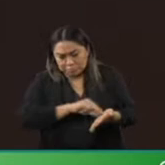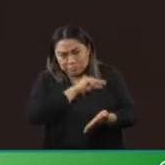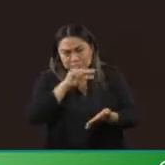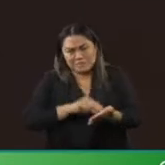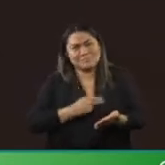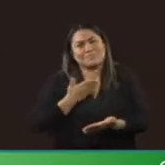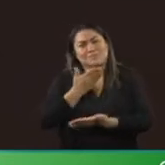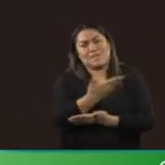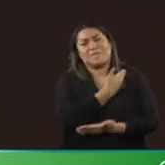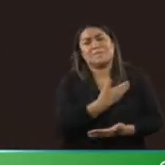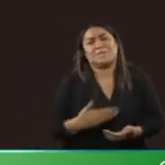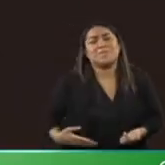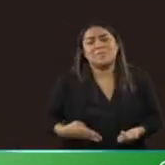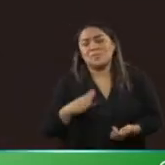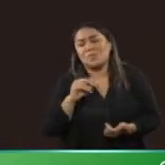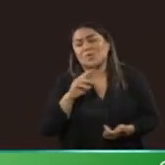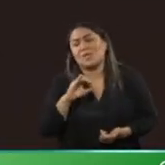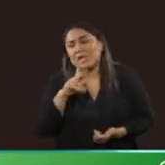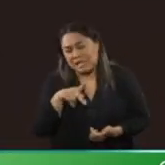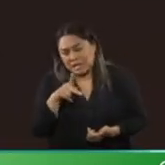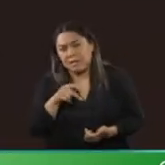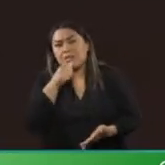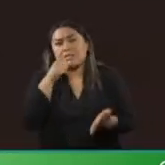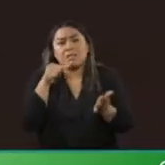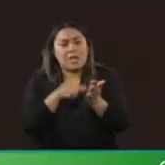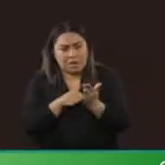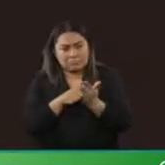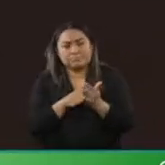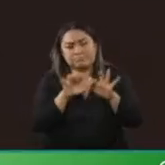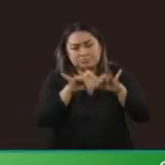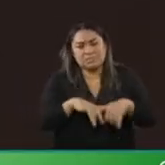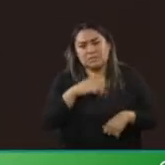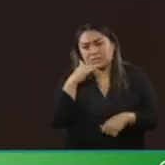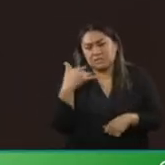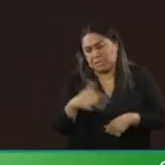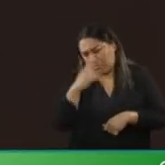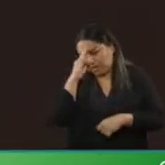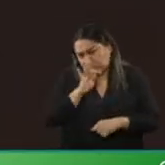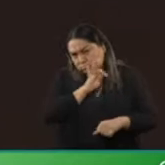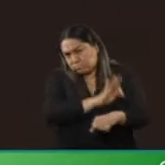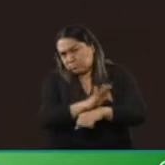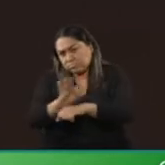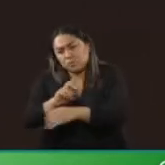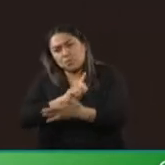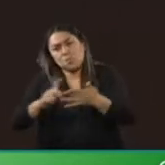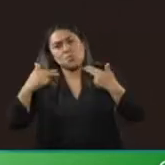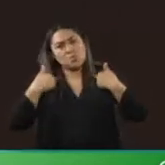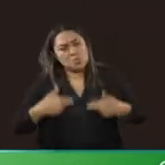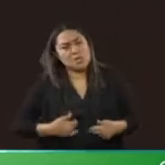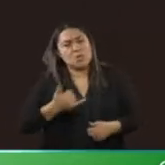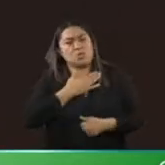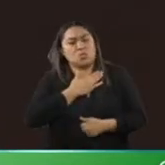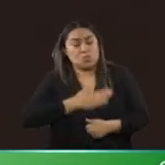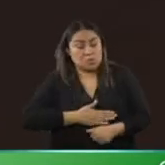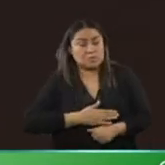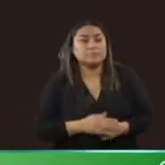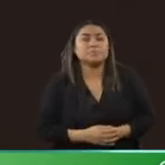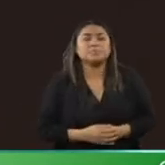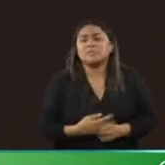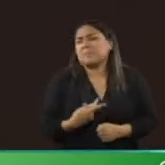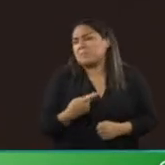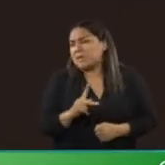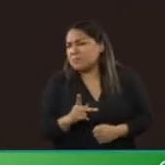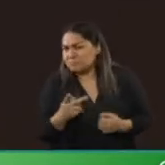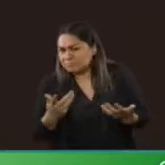boric una carta de todas las fuerzas políticas en chile para defender la democracia y los Derechos Humanos Pero qué tienen en